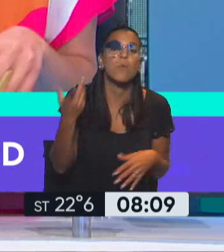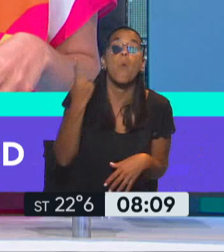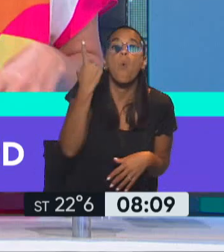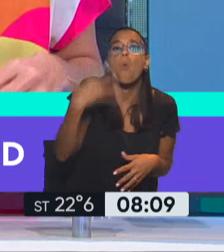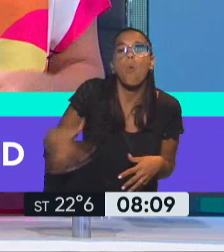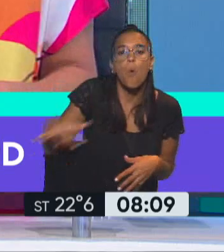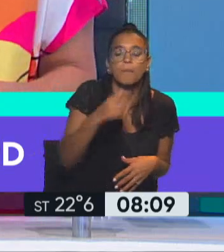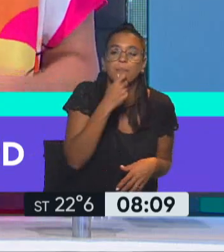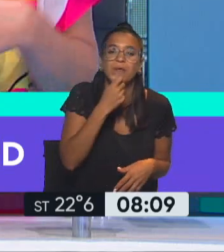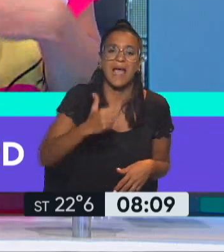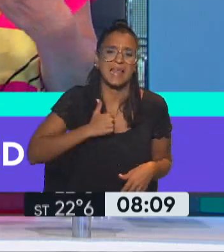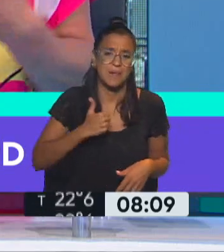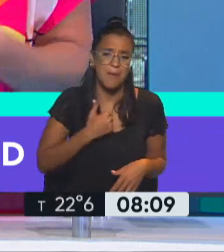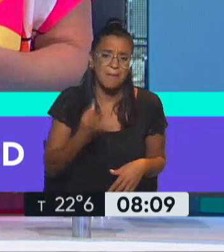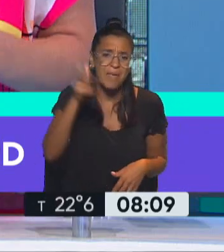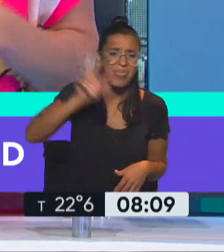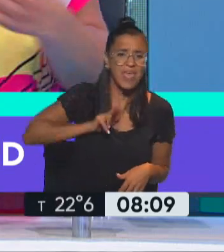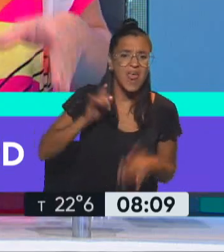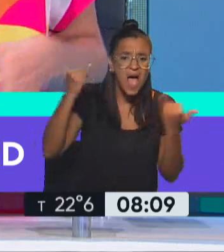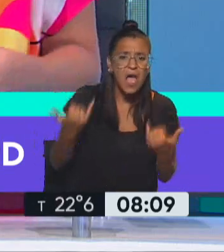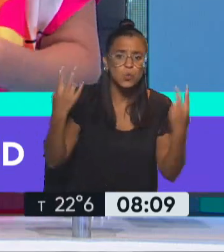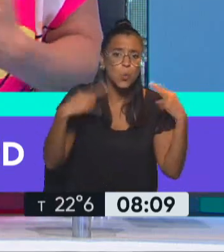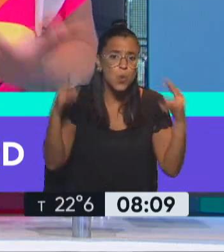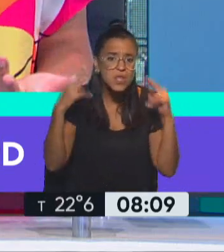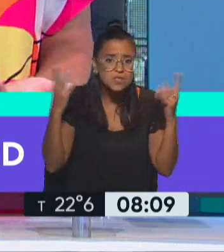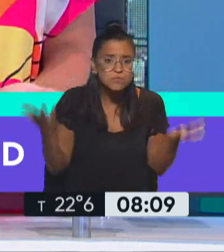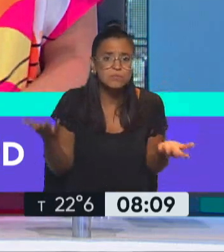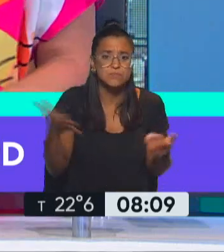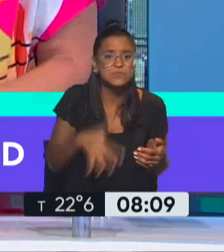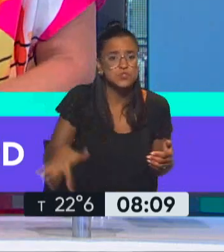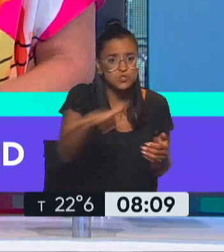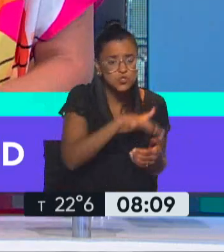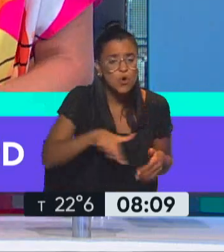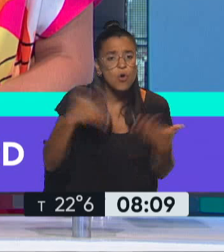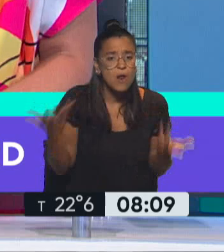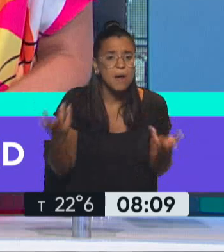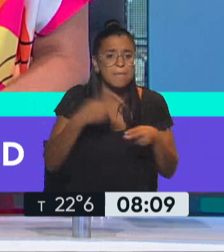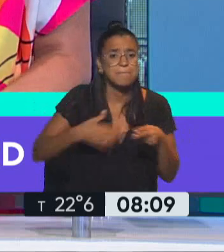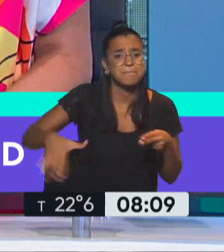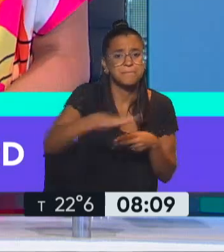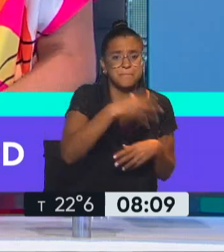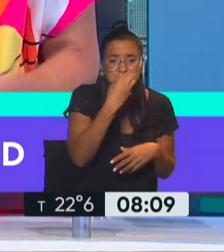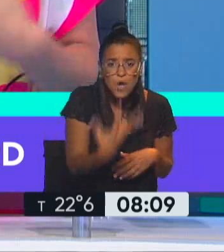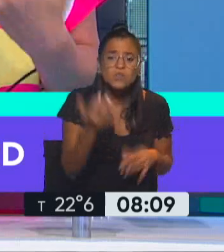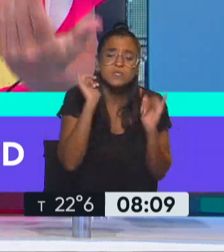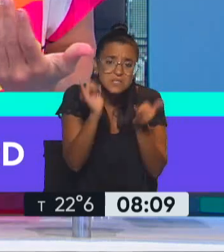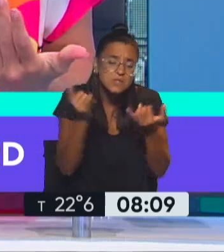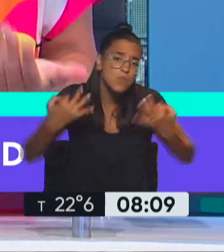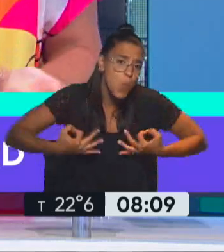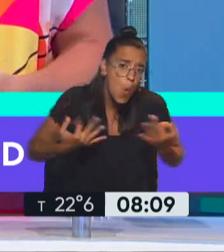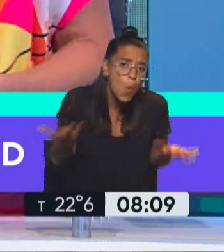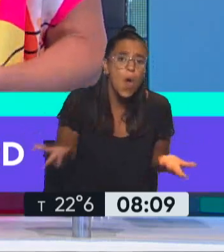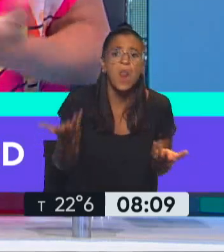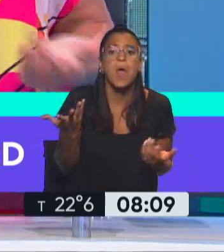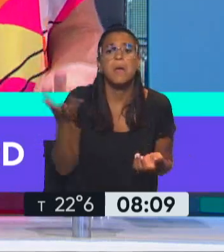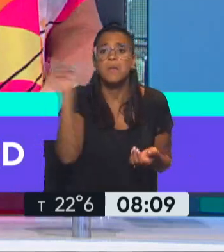particular no sé un montón de turismo aparte de parques hermosos y claro zonas espectaculares que